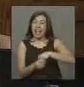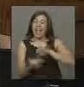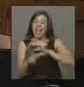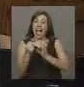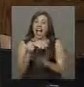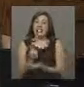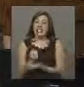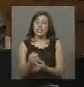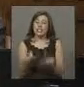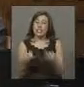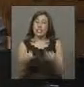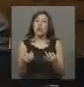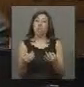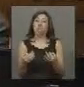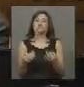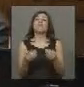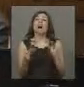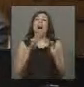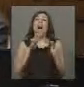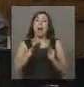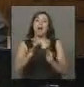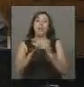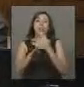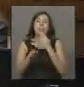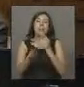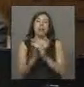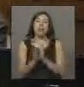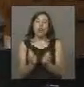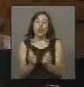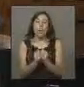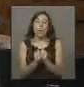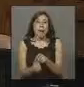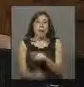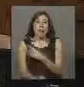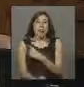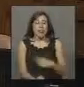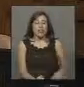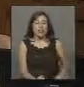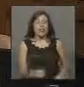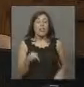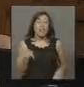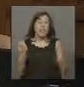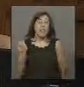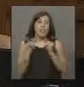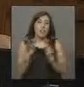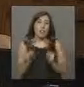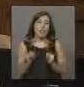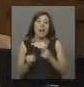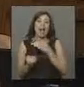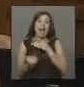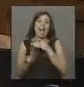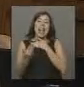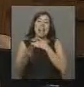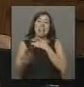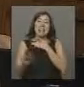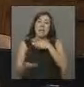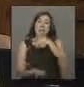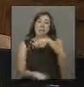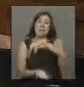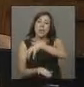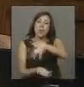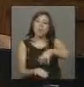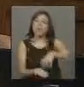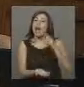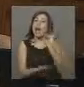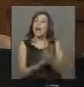Seguridad y, por supuesto, el de los colegas de la Comisión de Seguridad. Con esto aseguramos que en cada municipio pueda existir